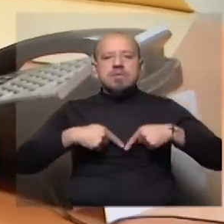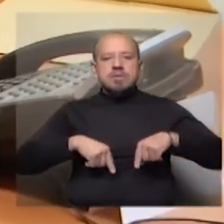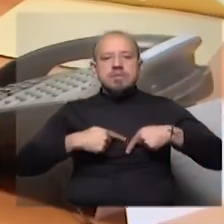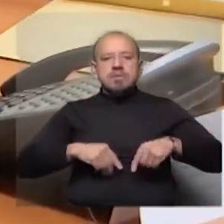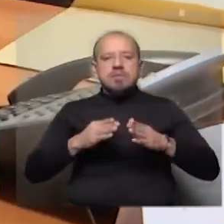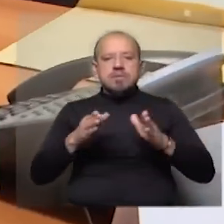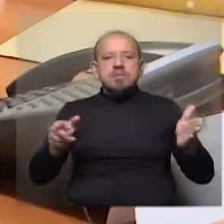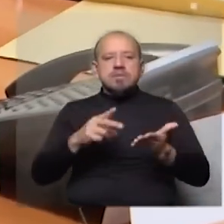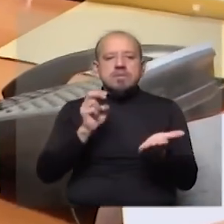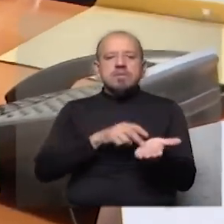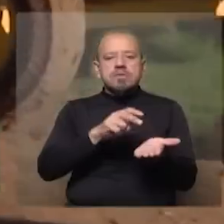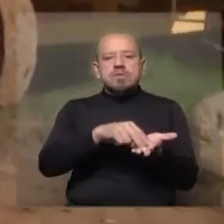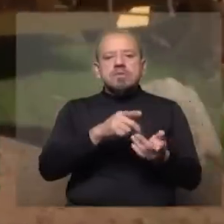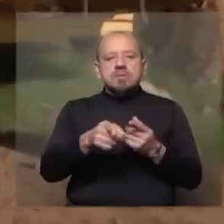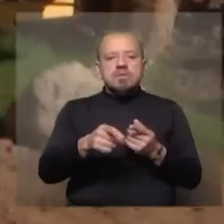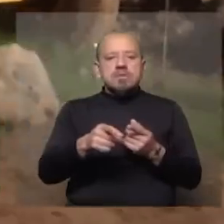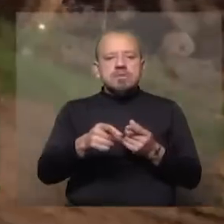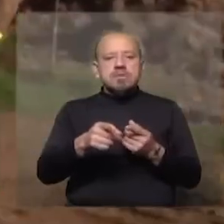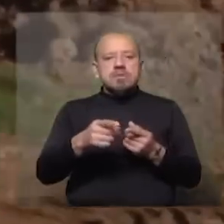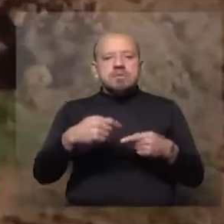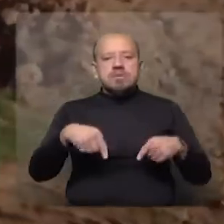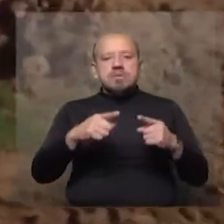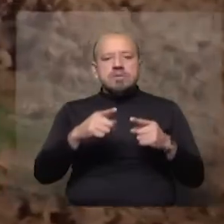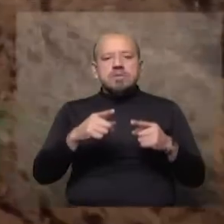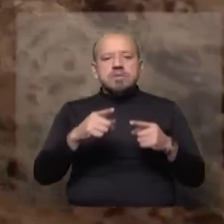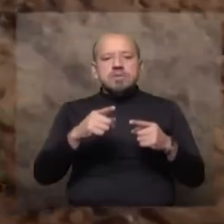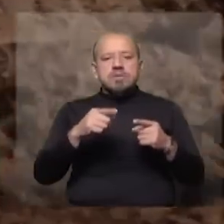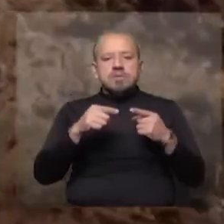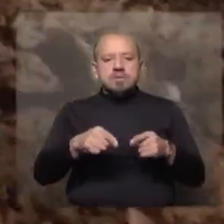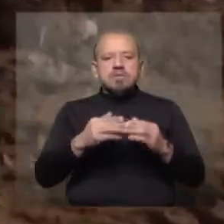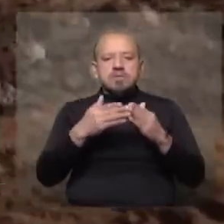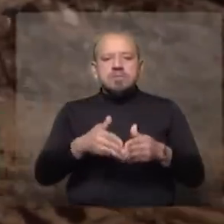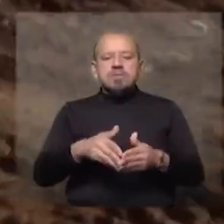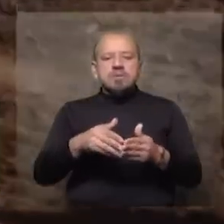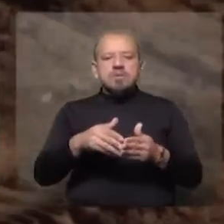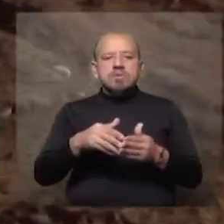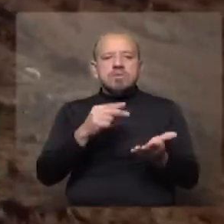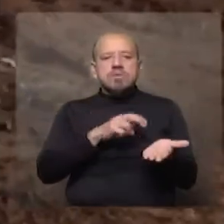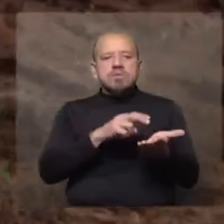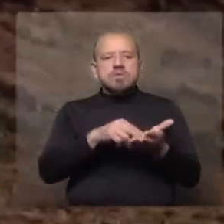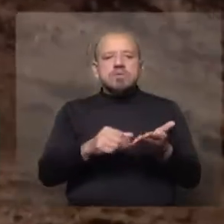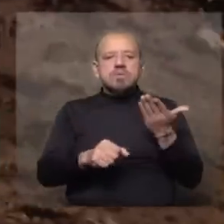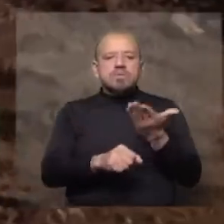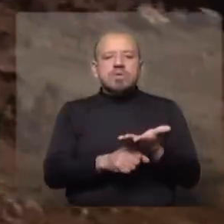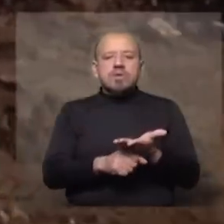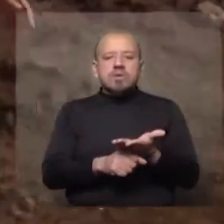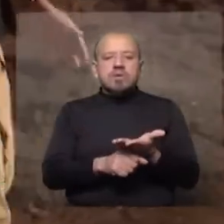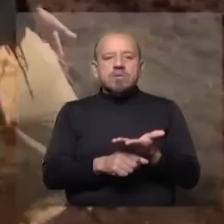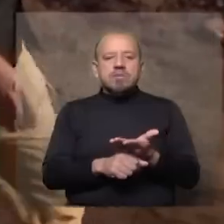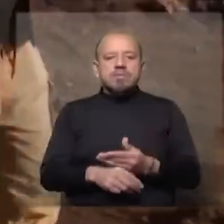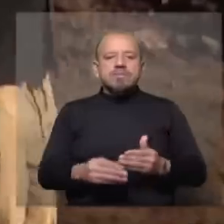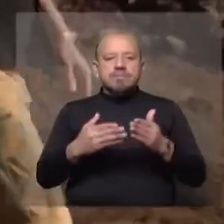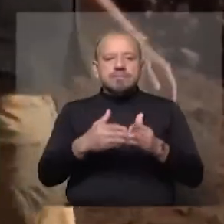salto grande que funcionaba en La Represa de salto grande se instaló en el puerto de salto pidió el puerto en como dat a